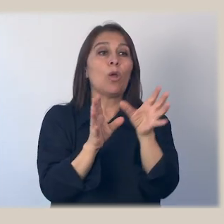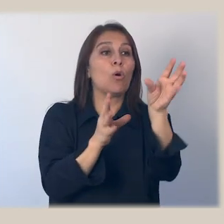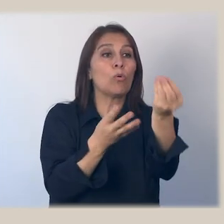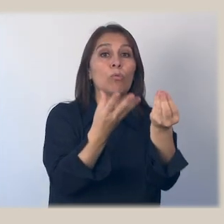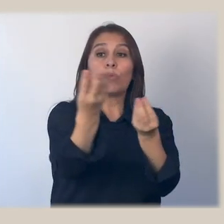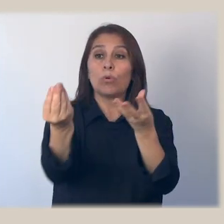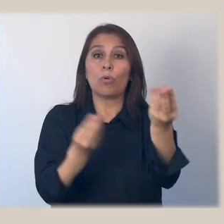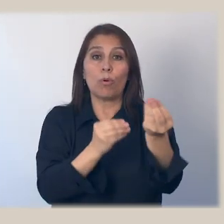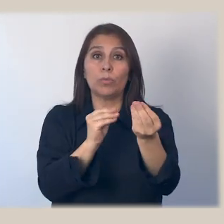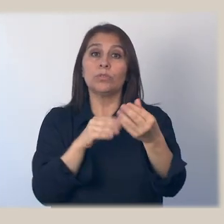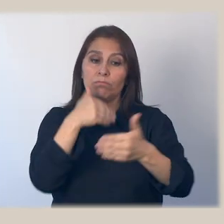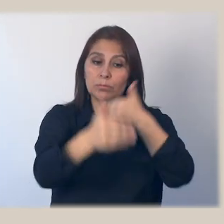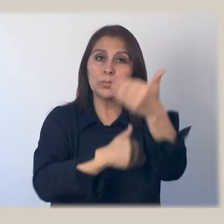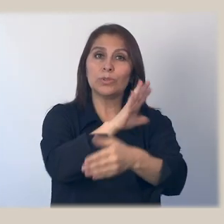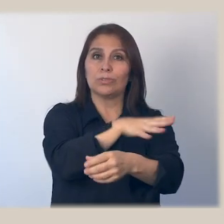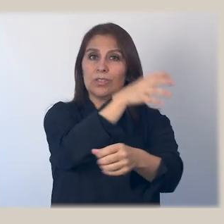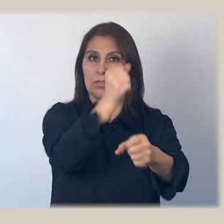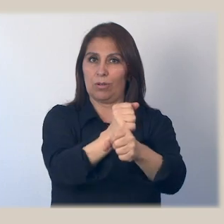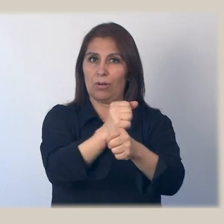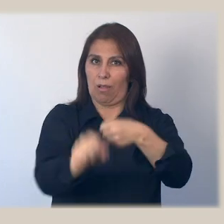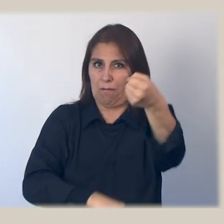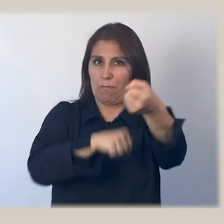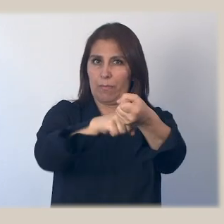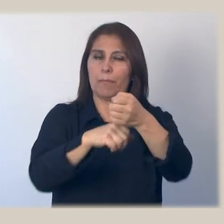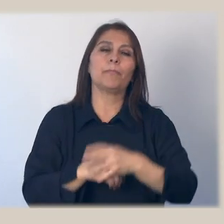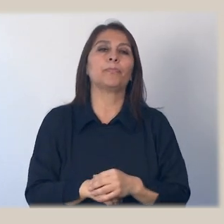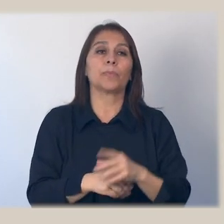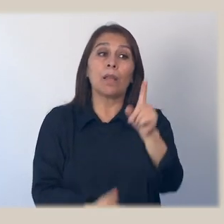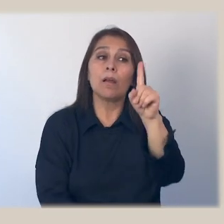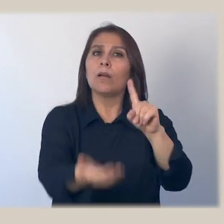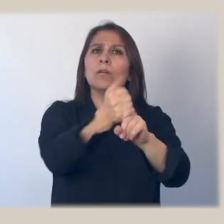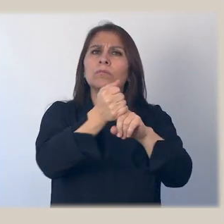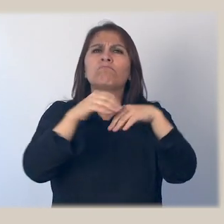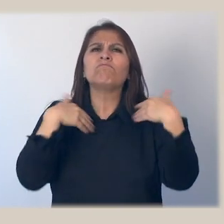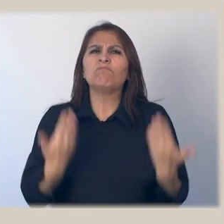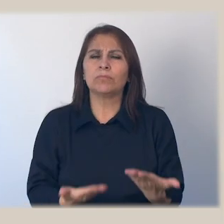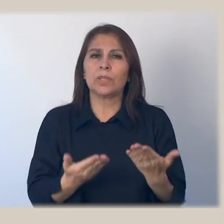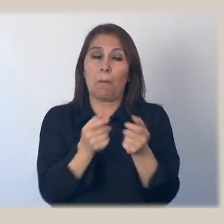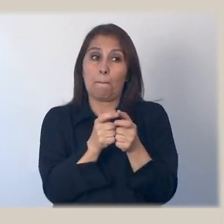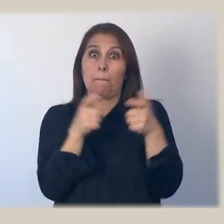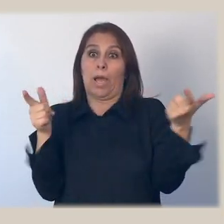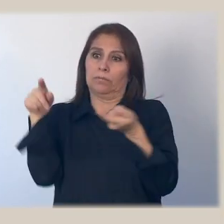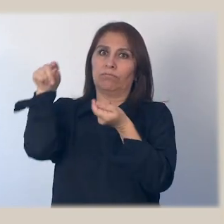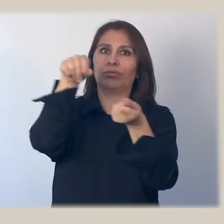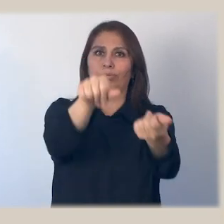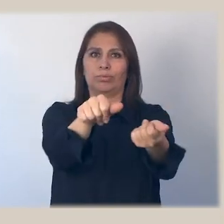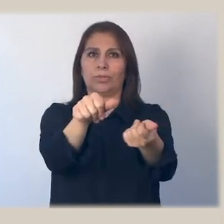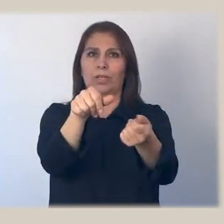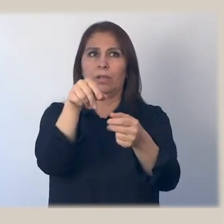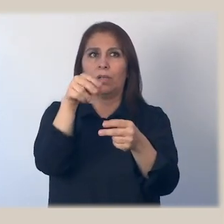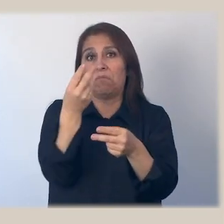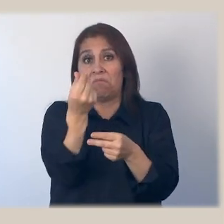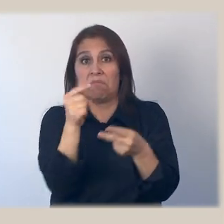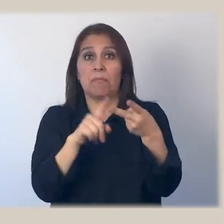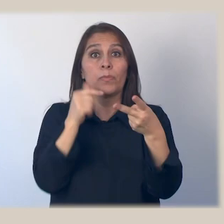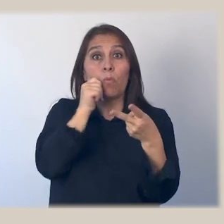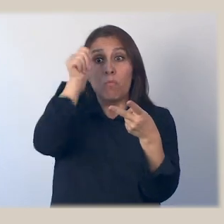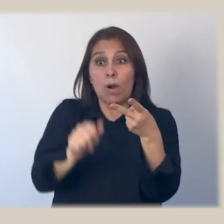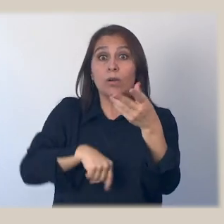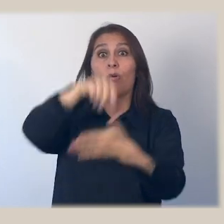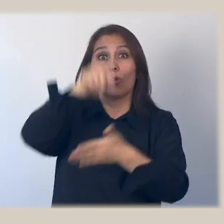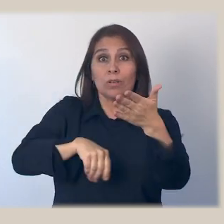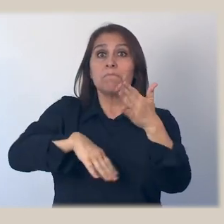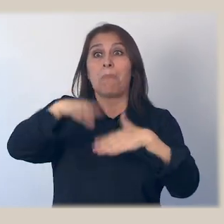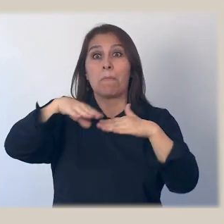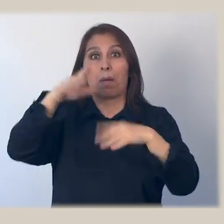las unidades académicas que hacen parte de la gestión de estos procesos. Estos logros han sido posibles también por la ampliación en la inversión en los